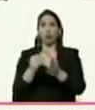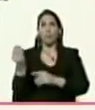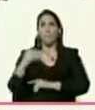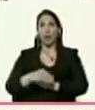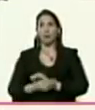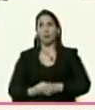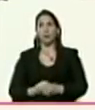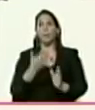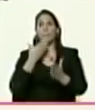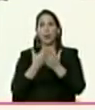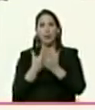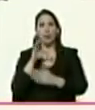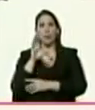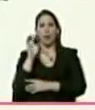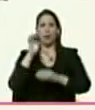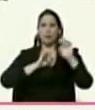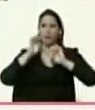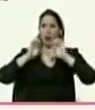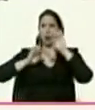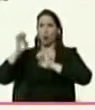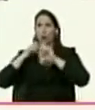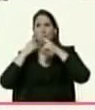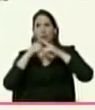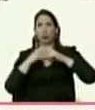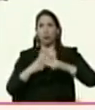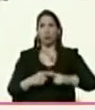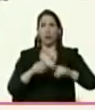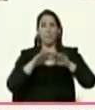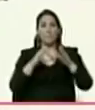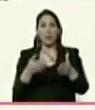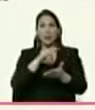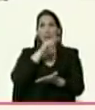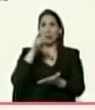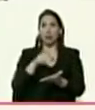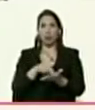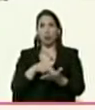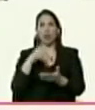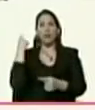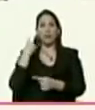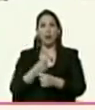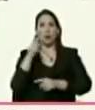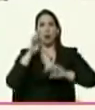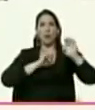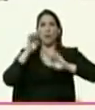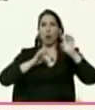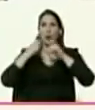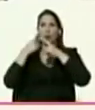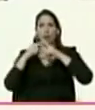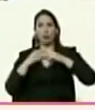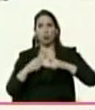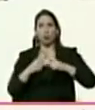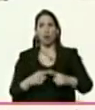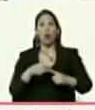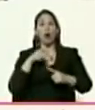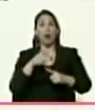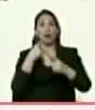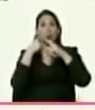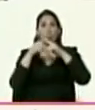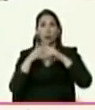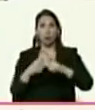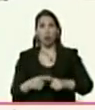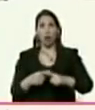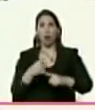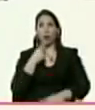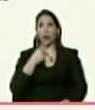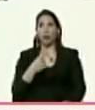le pedimos al país que nos evalúen por resultados. A la Mesa Nacional hay que evaluarla por resultados. Este resultado, como dije,